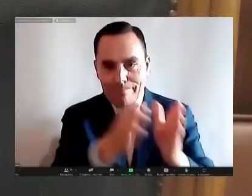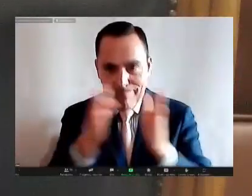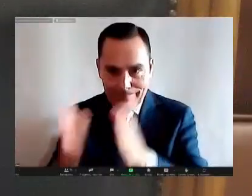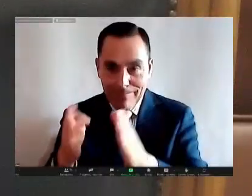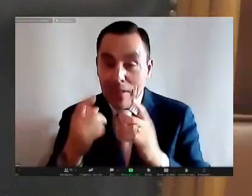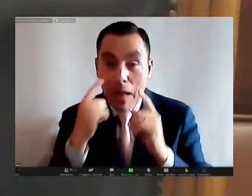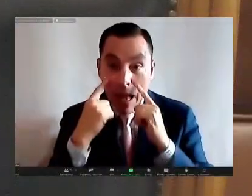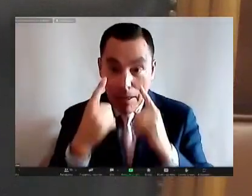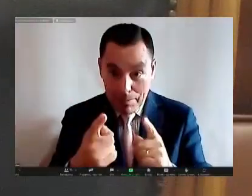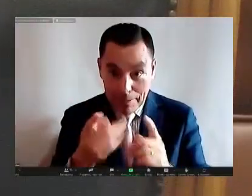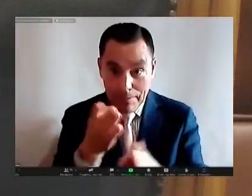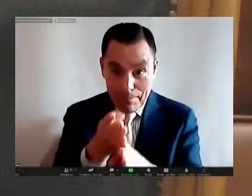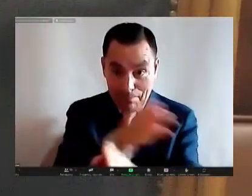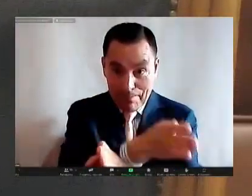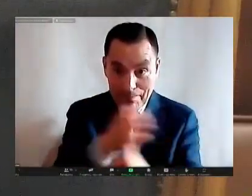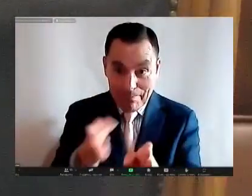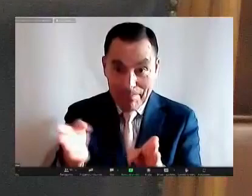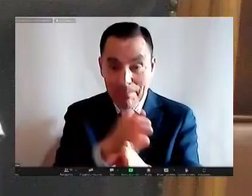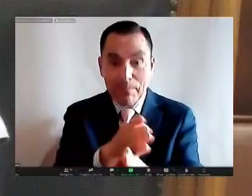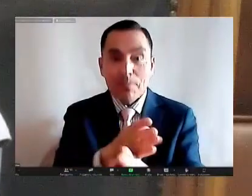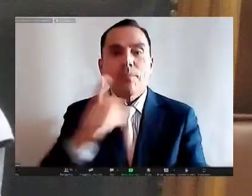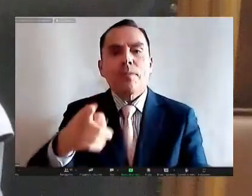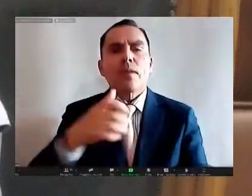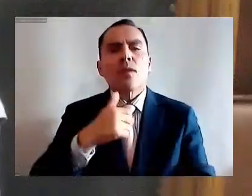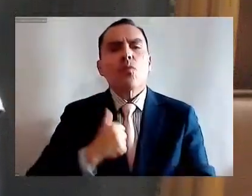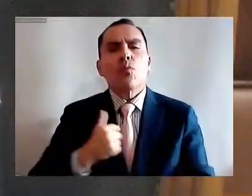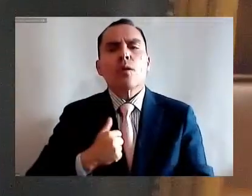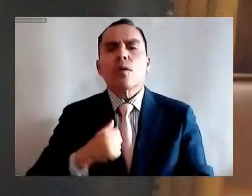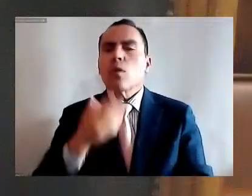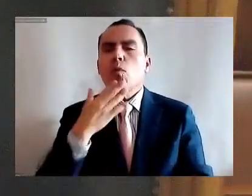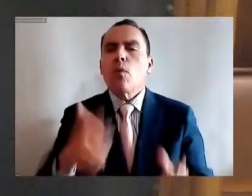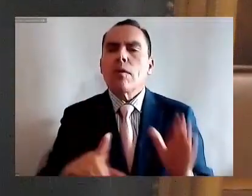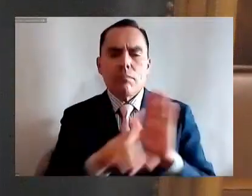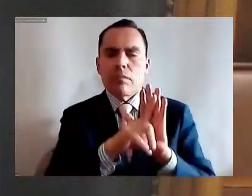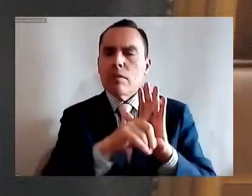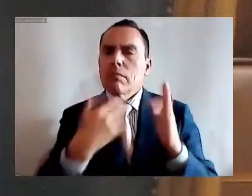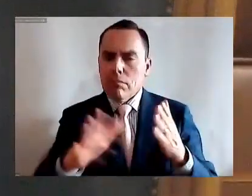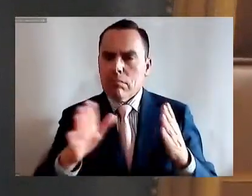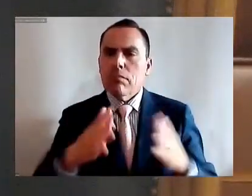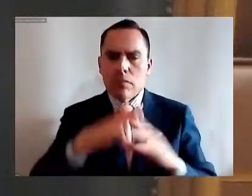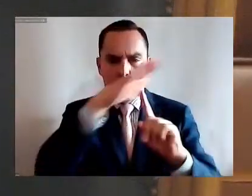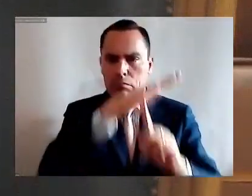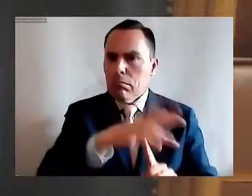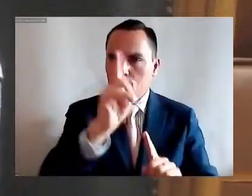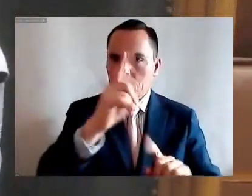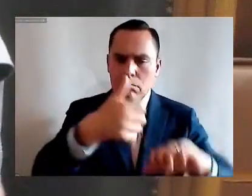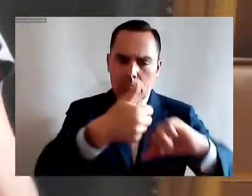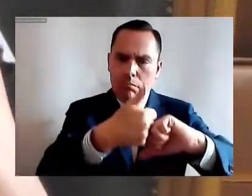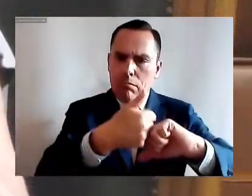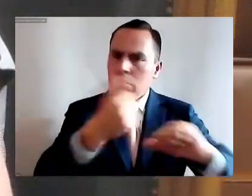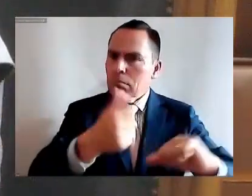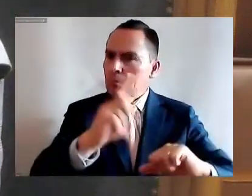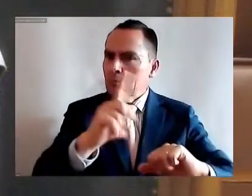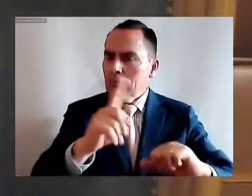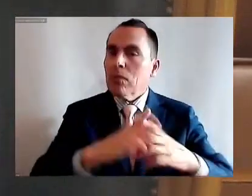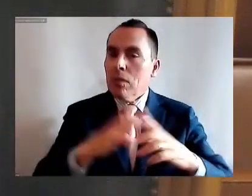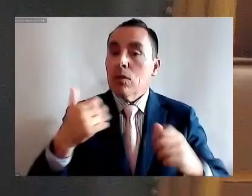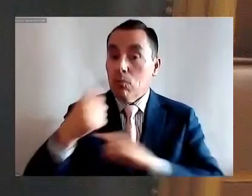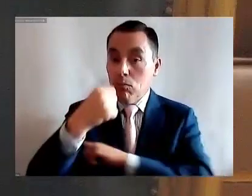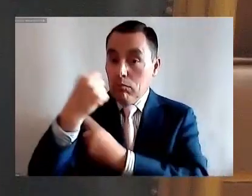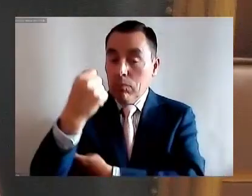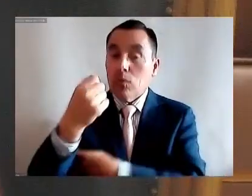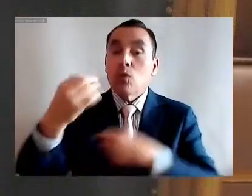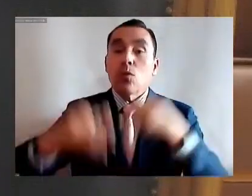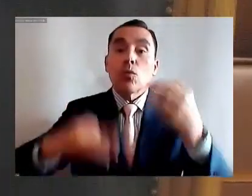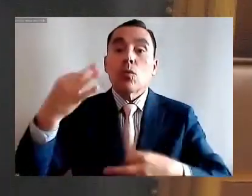En cumplimiento a los lineamientos de la política de igualdad de género y no discriminación del Poder Judicial, que como ustedes saben tiene